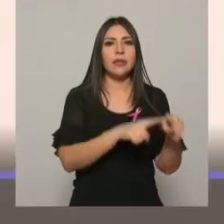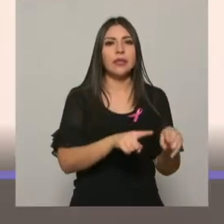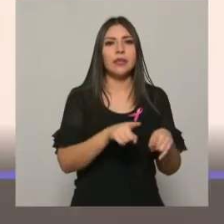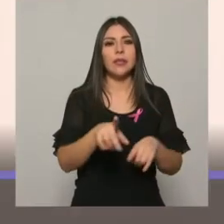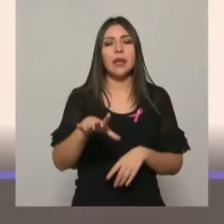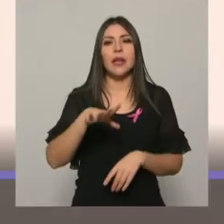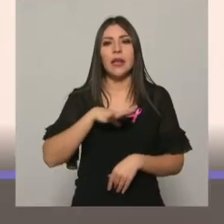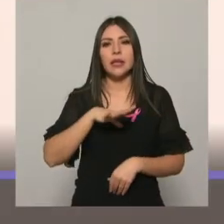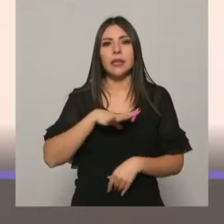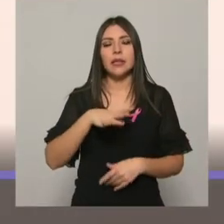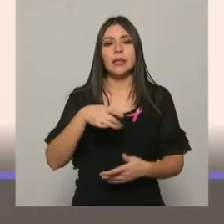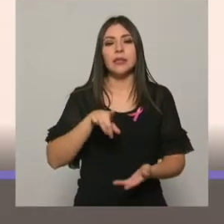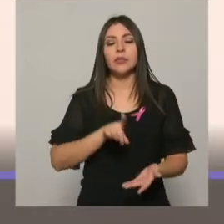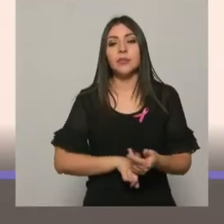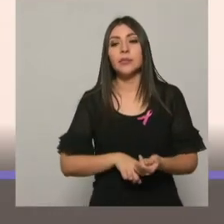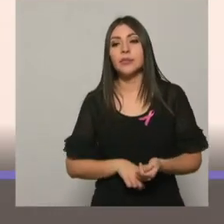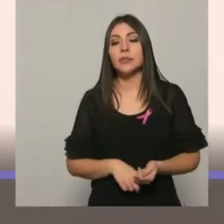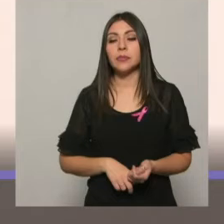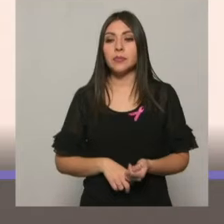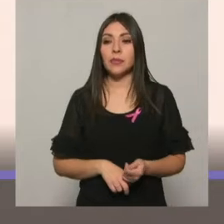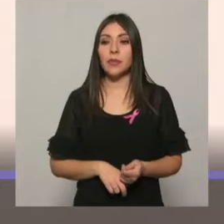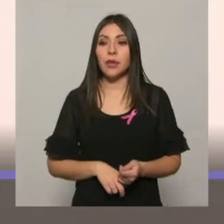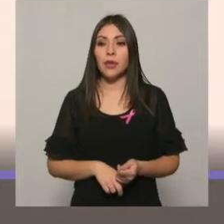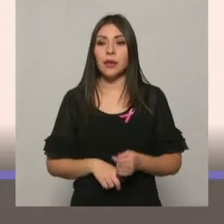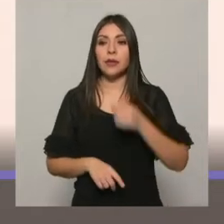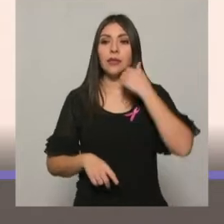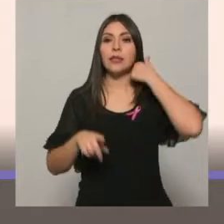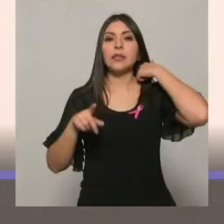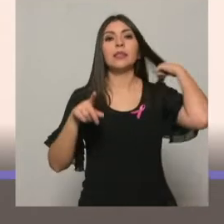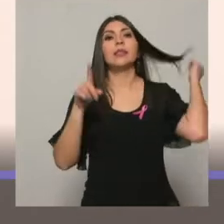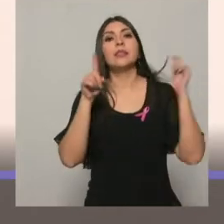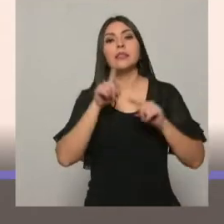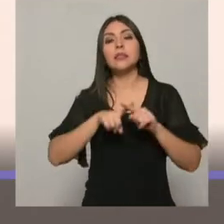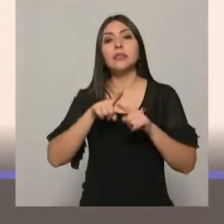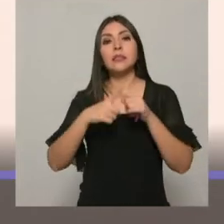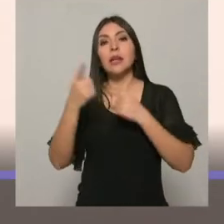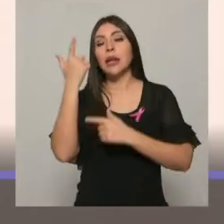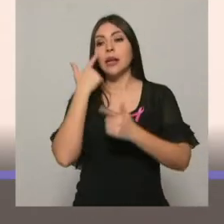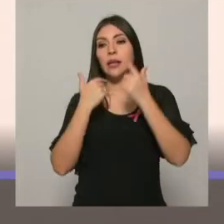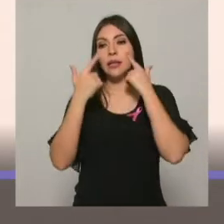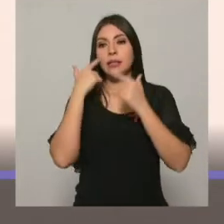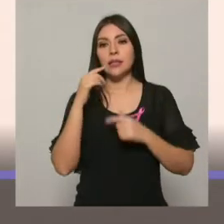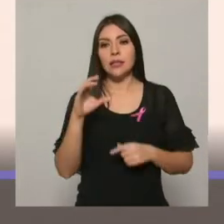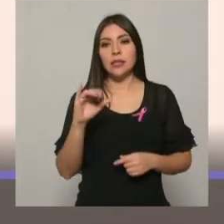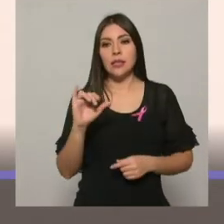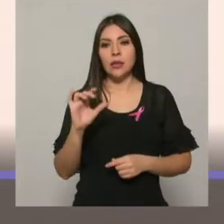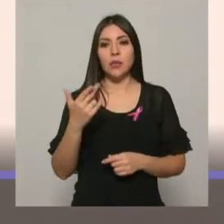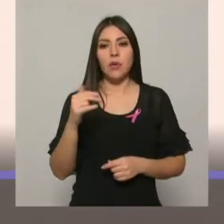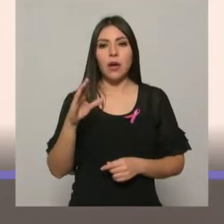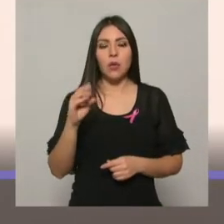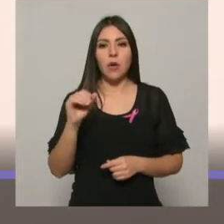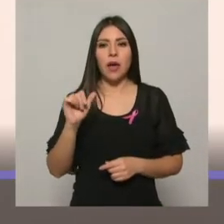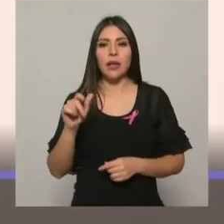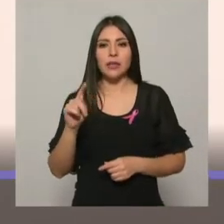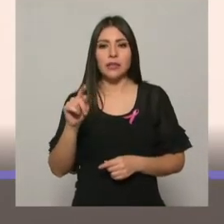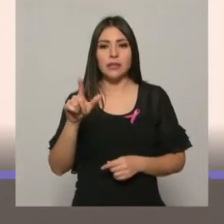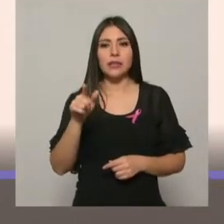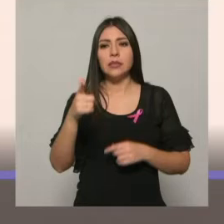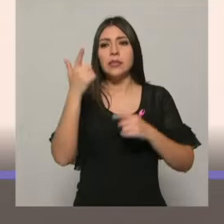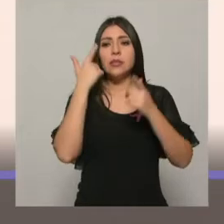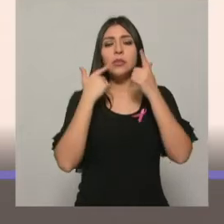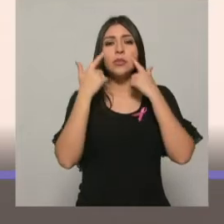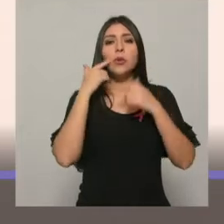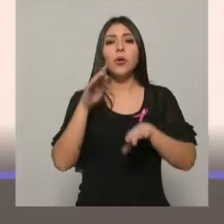contamos nosotros de que quien llora es la Cihuacóac, ¿no? Quien es que llora por la pérdida de sus hijos a mano de